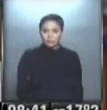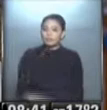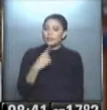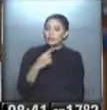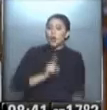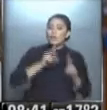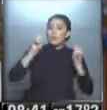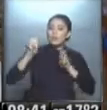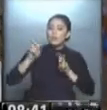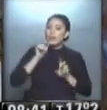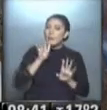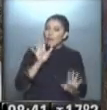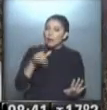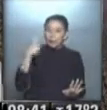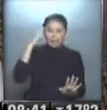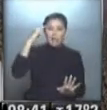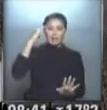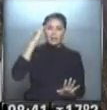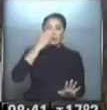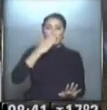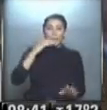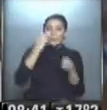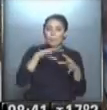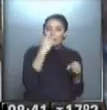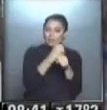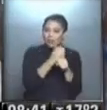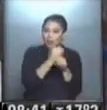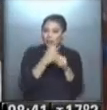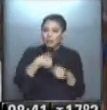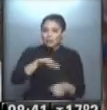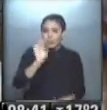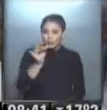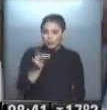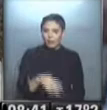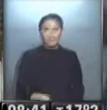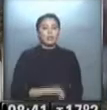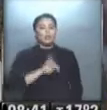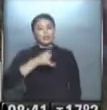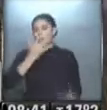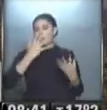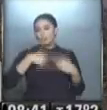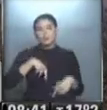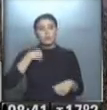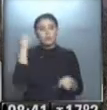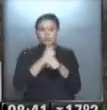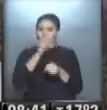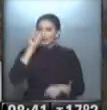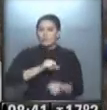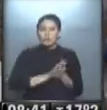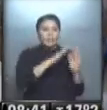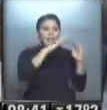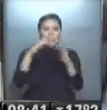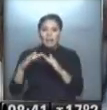temas que ya están pendientes que usted tiene en la cabeza como para empezar a trabajarlos a partir de diciembre? De inmediato trabajaríamos fuertemente en